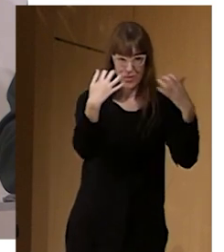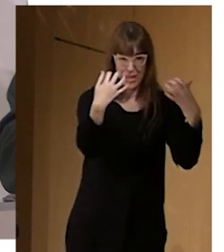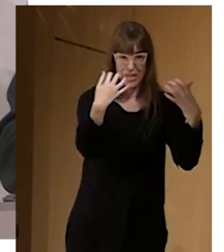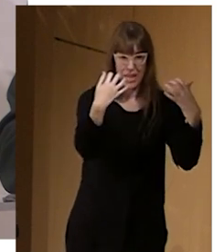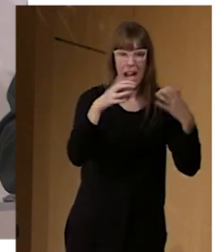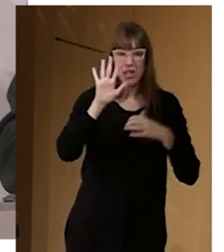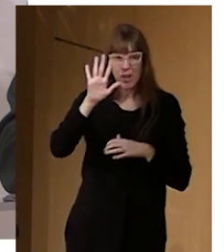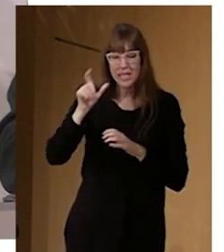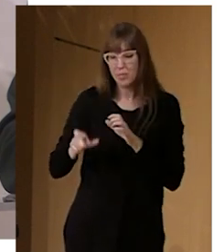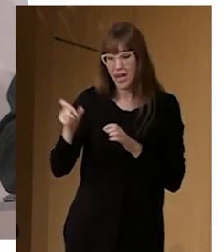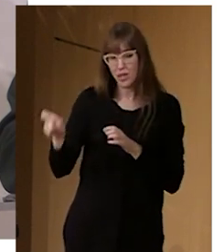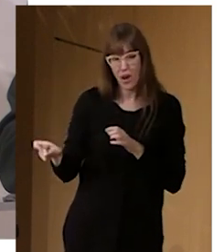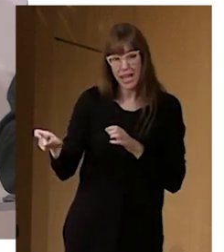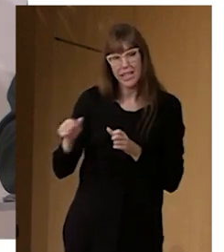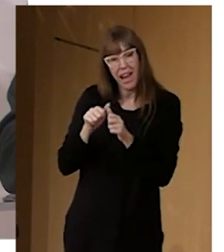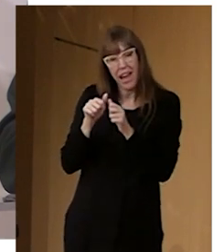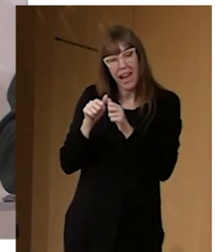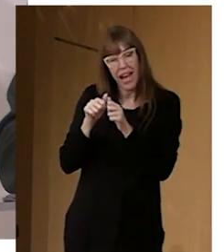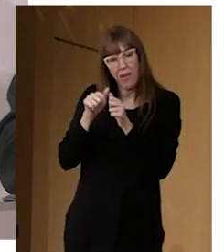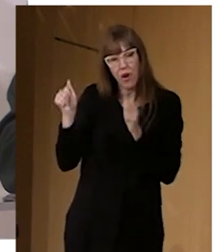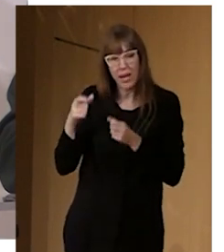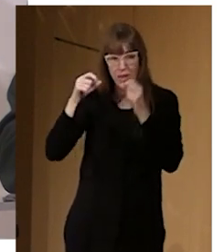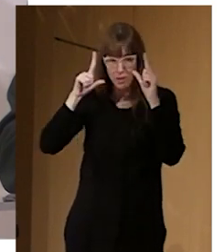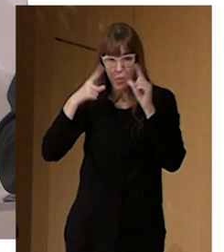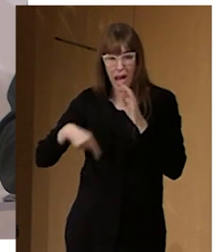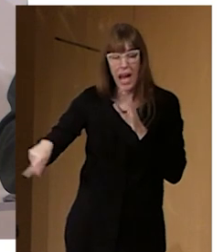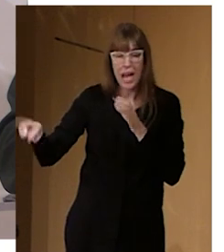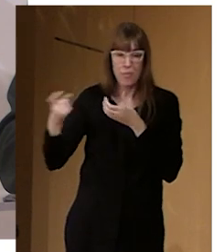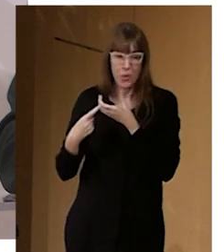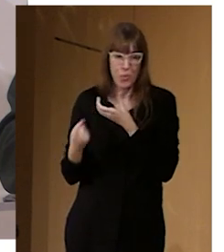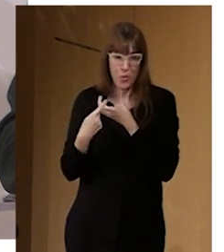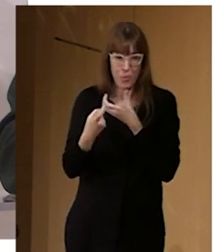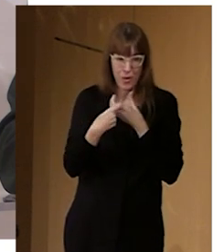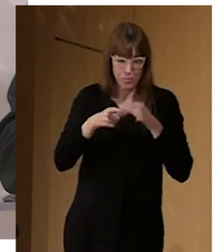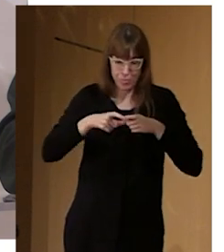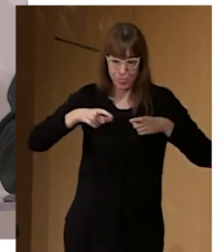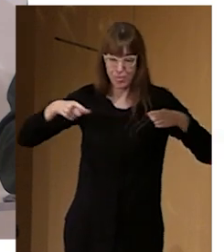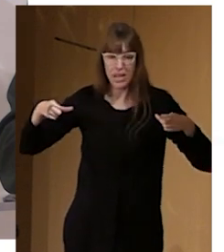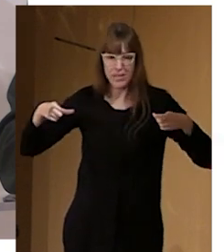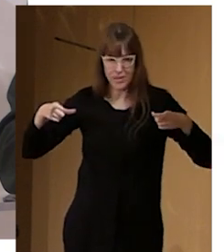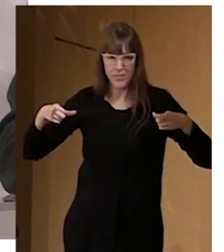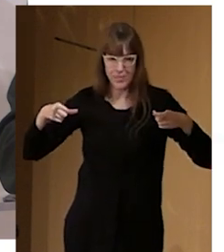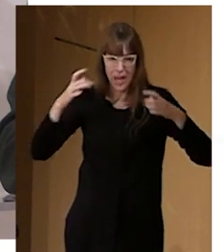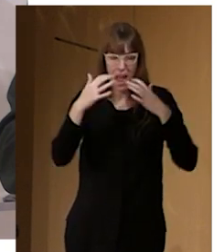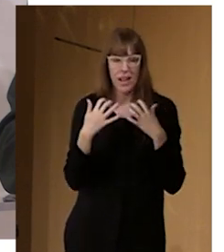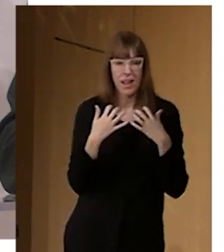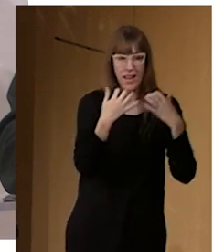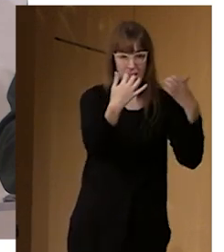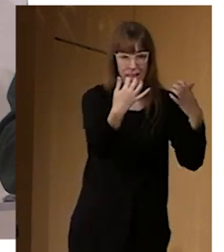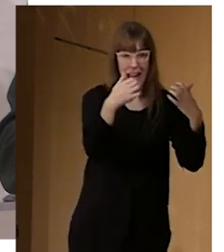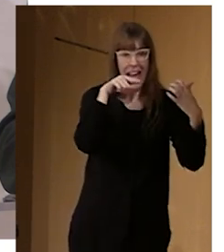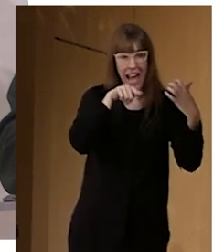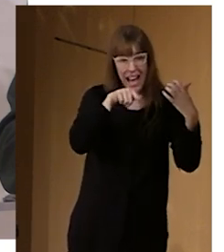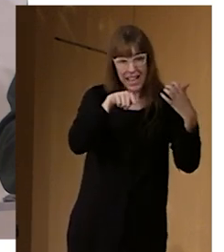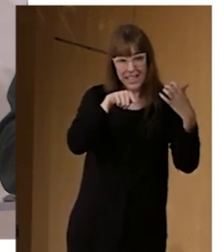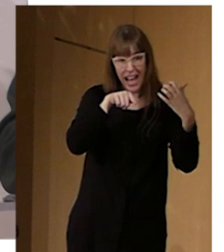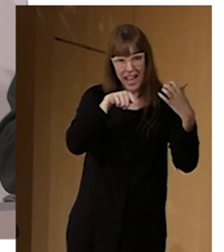descubre aparte de los abonados habituales de la programación principal eh estamos teniendo una una ocupación de sala de esa parte de